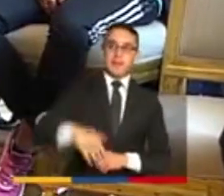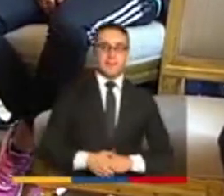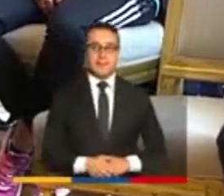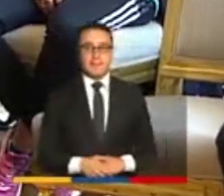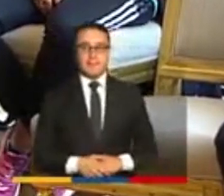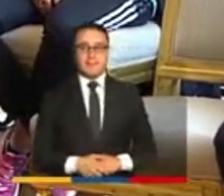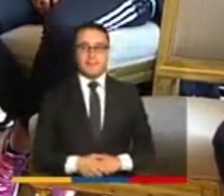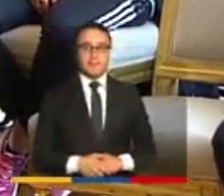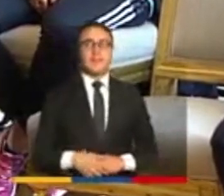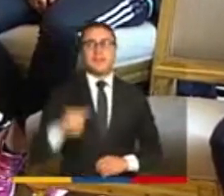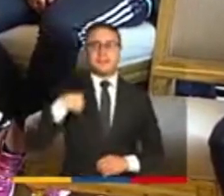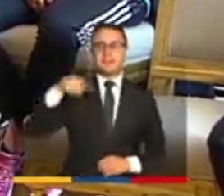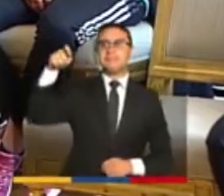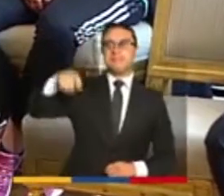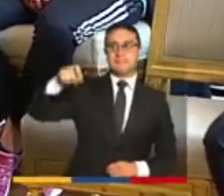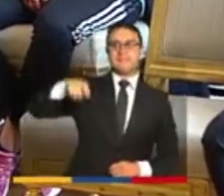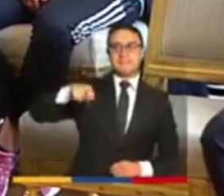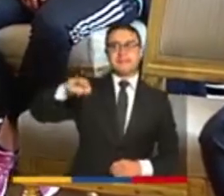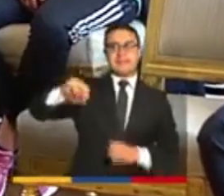Yo te voy a necesitar.